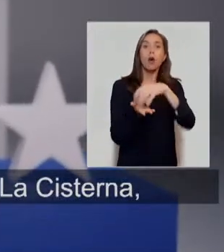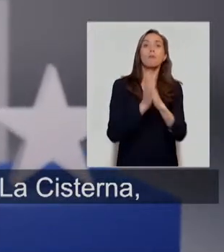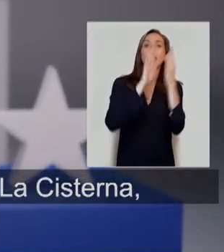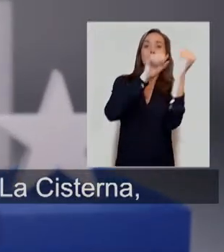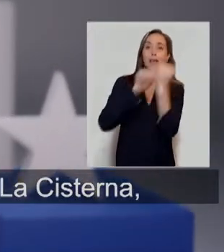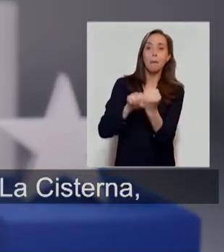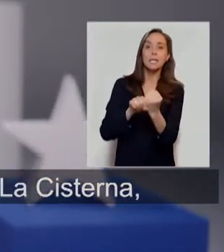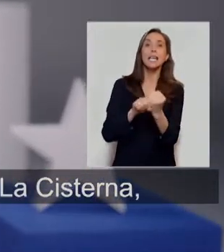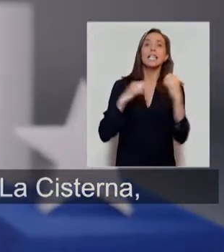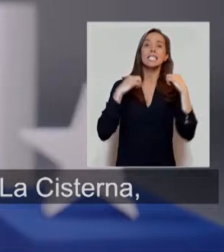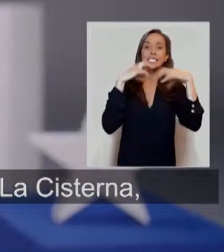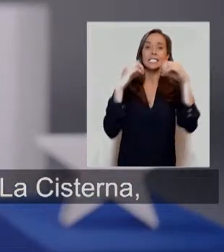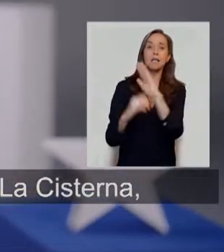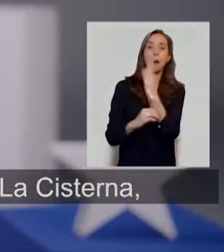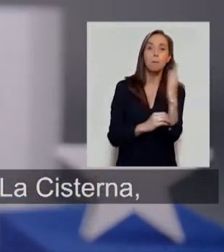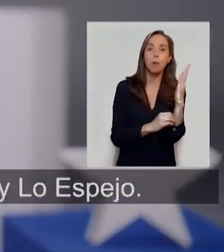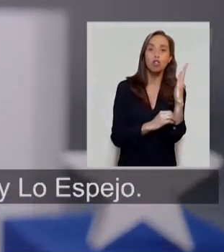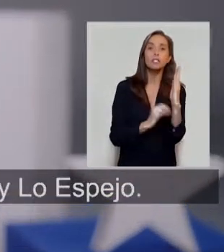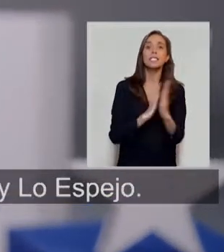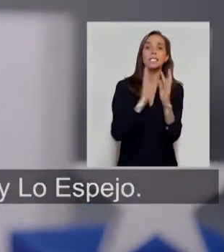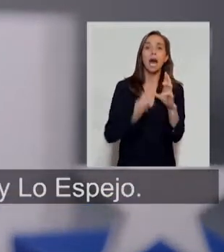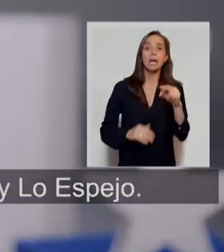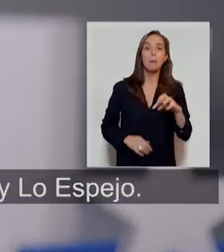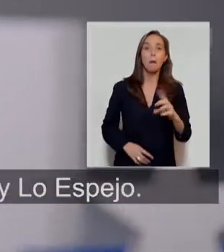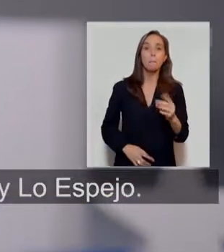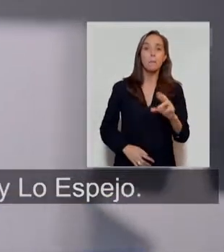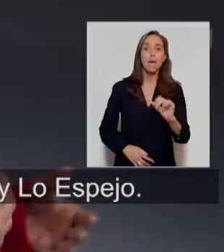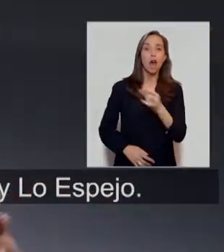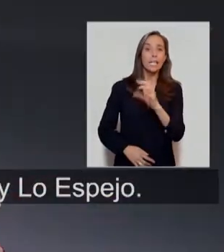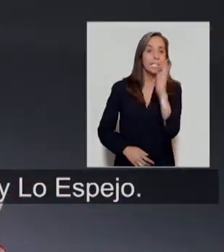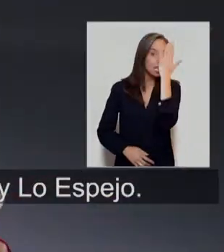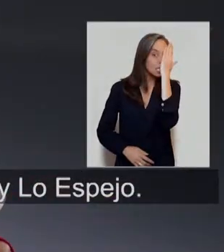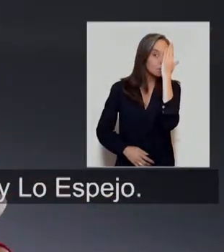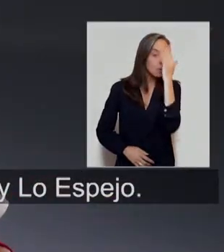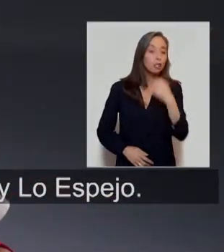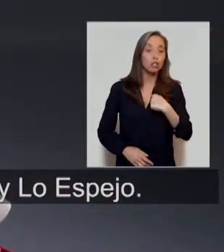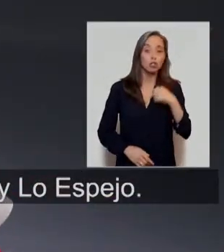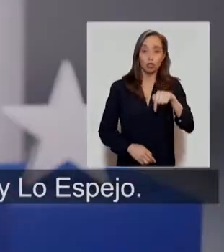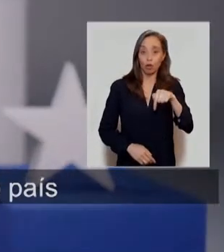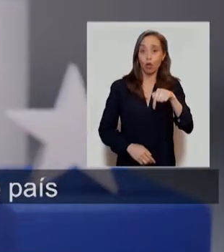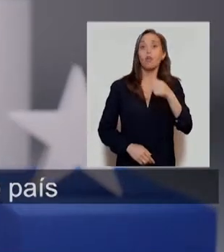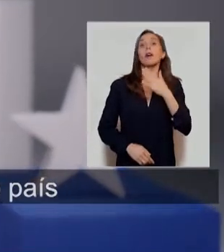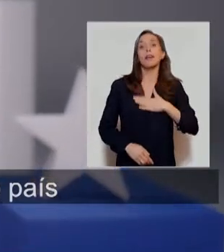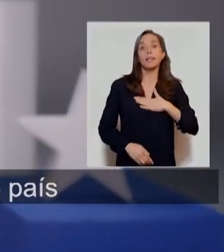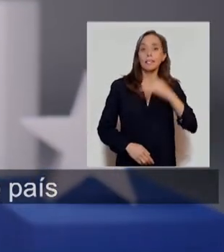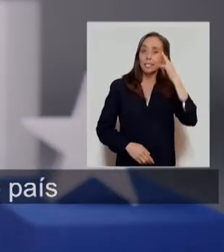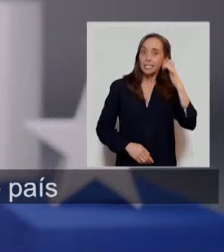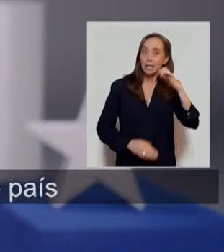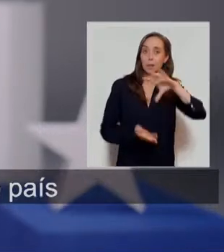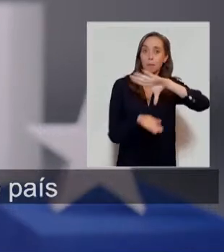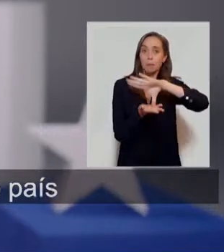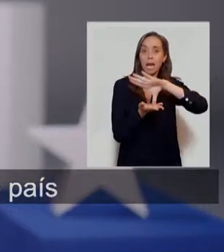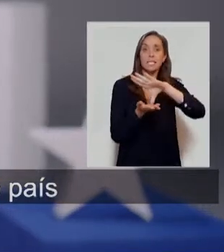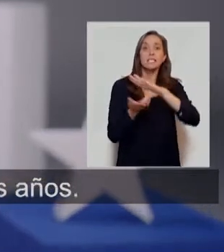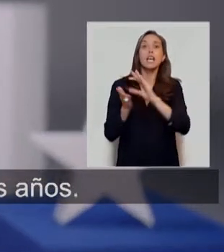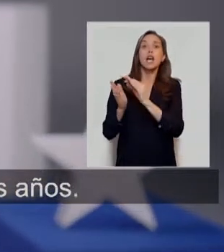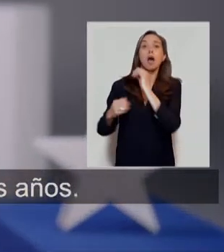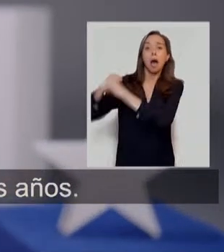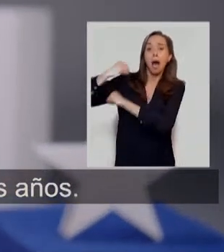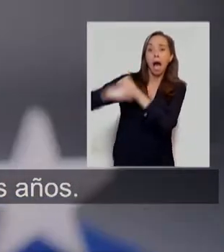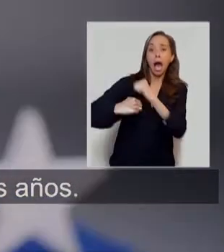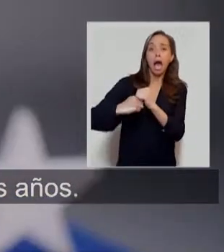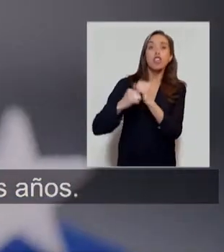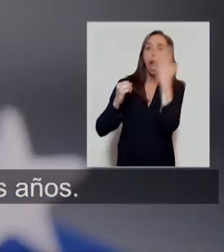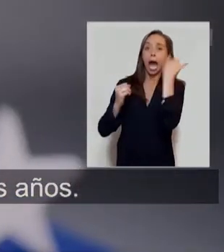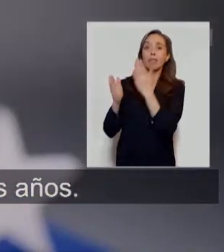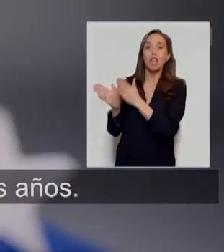comprende las comunas de san miguel la sistema el bosque es tan remoto pero y lo espejo estoy aquí porque creo que nuestro país se ha perdido